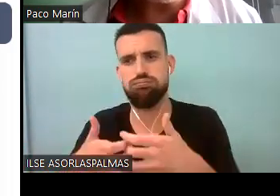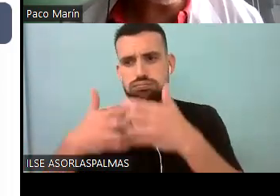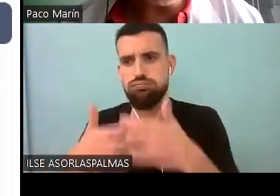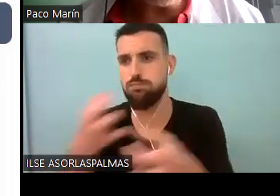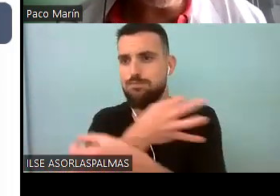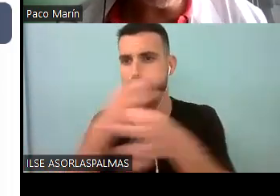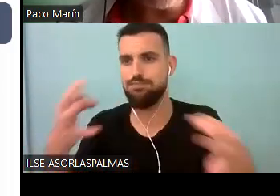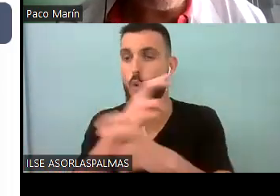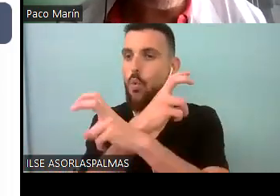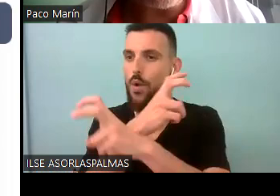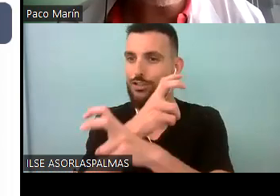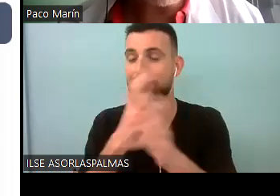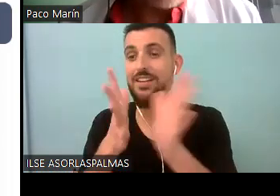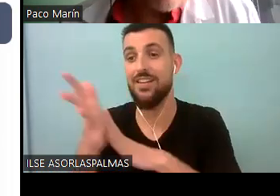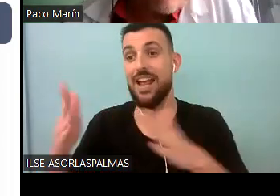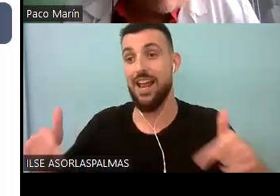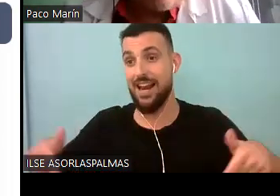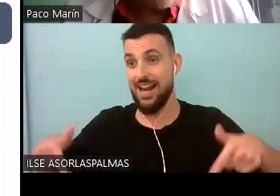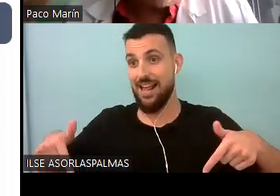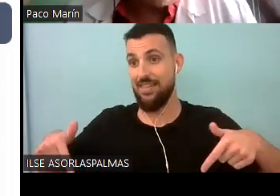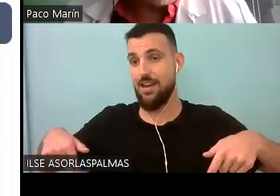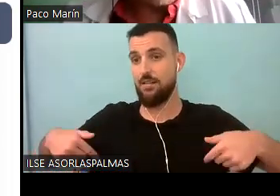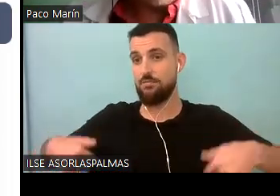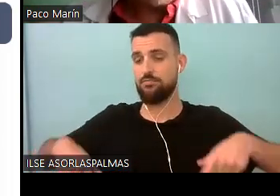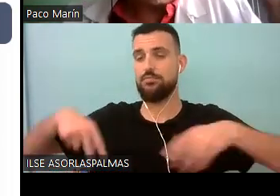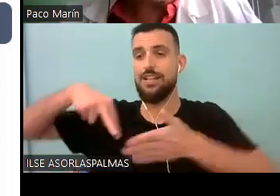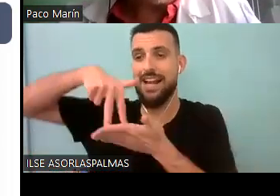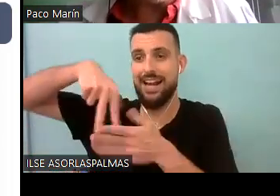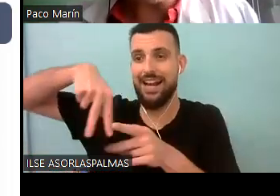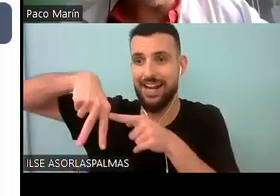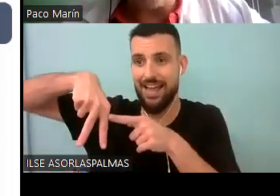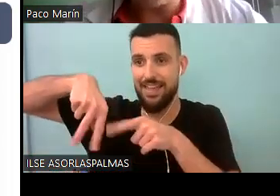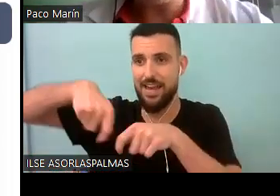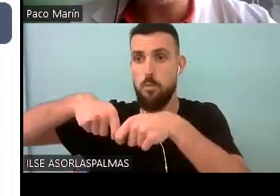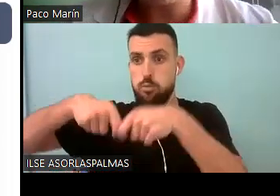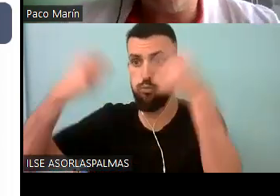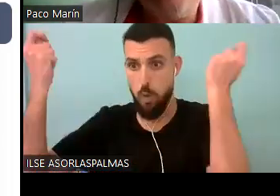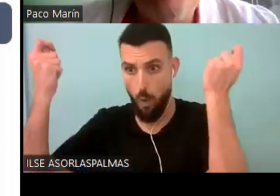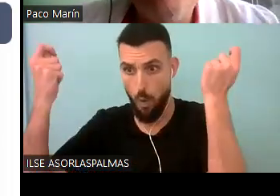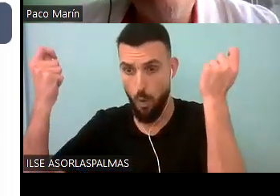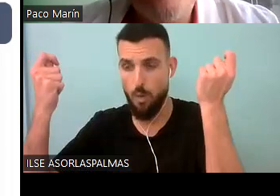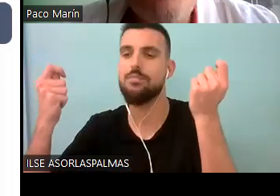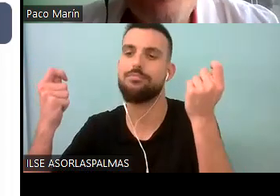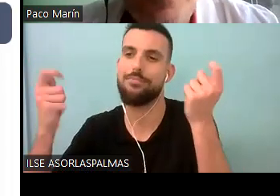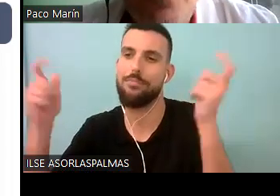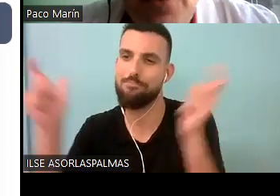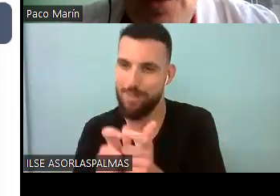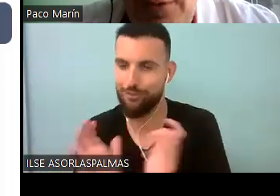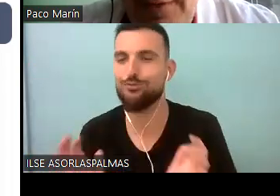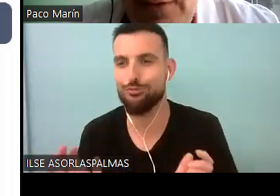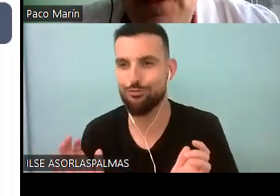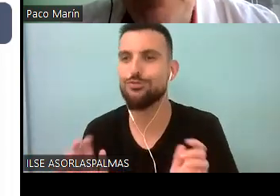huesos. Por lo tanto, el riesgo de fractura de cadera, que es el prototipo de la fractura debido a osteoporosis, se reduce hasta en